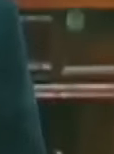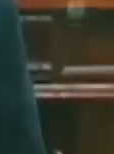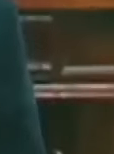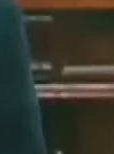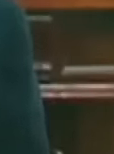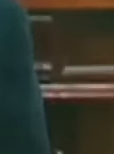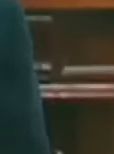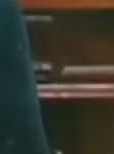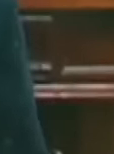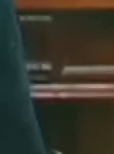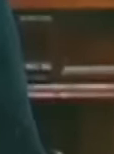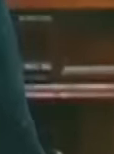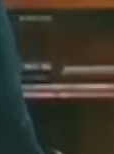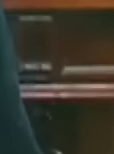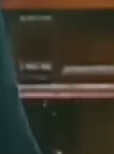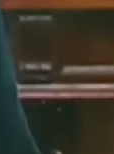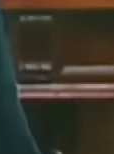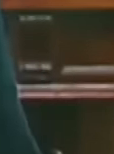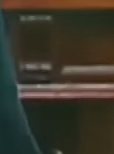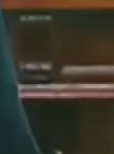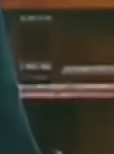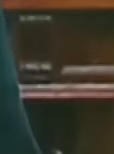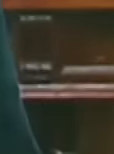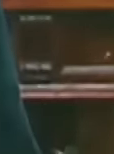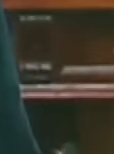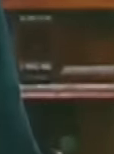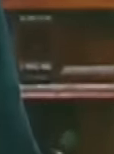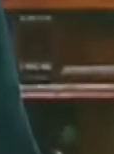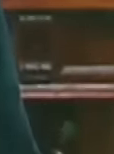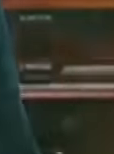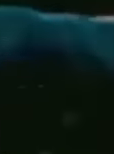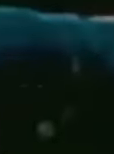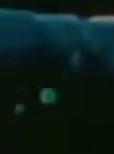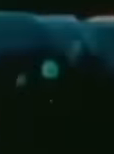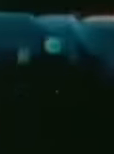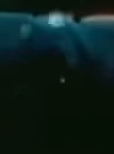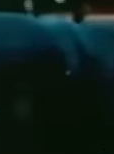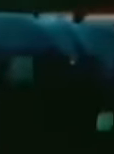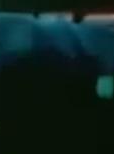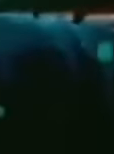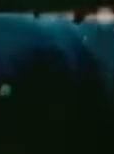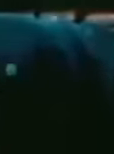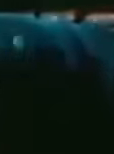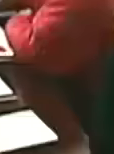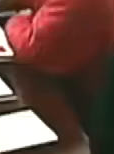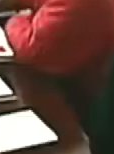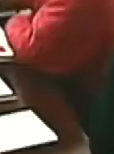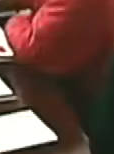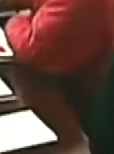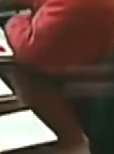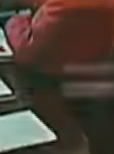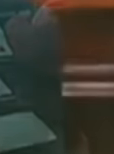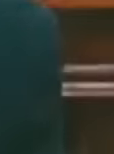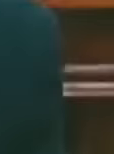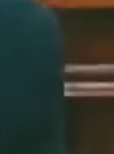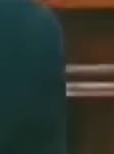esto, como te encomendaría mi vida, la comuna. Independencia o